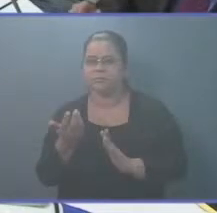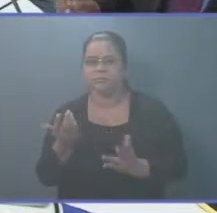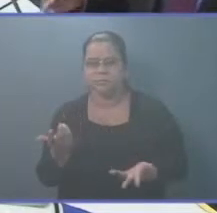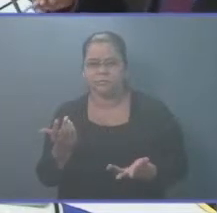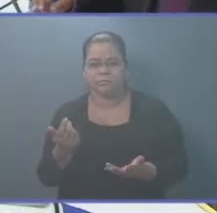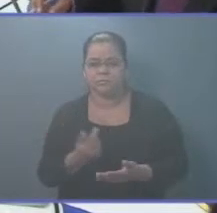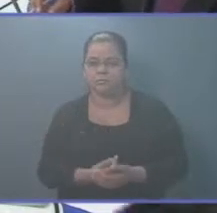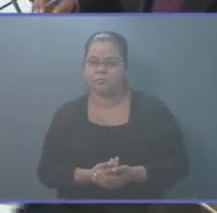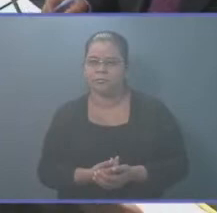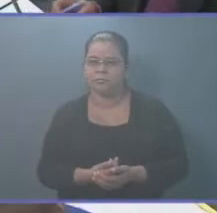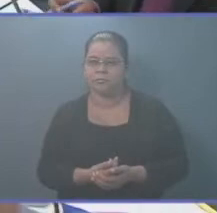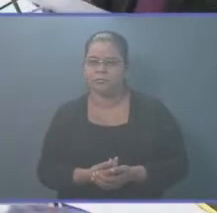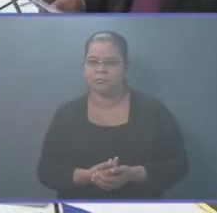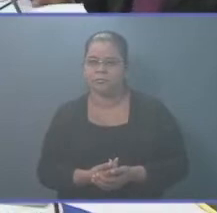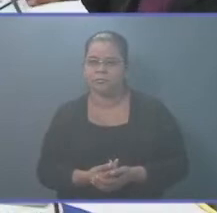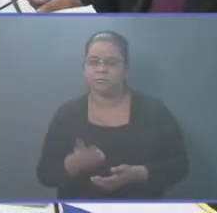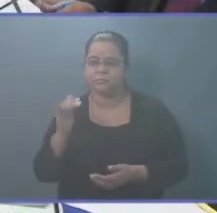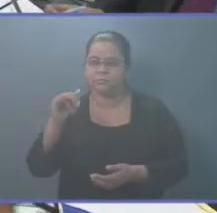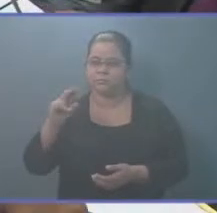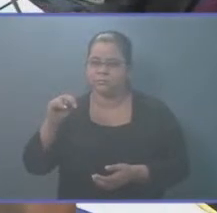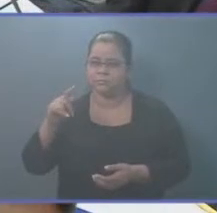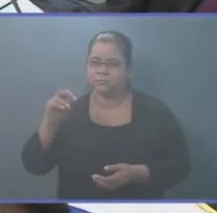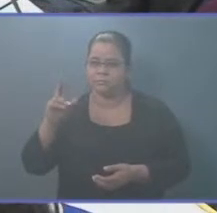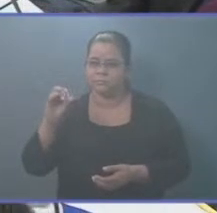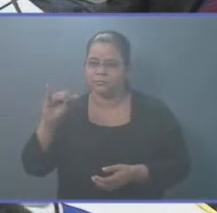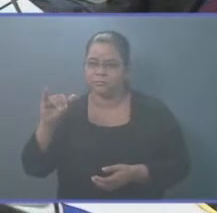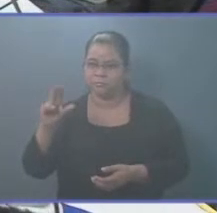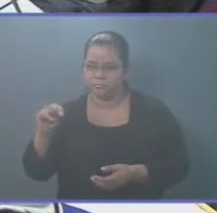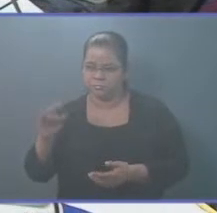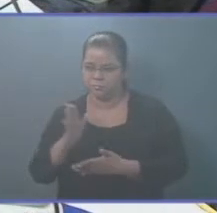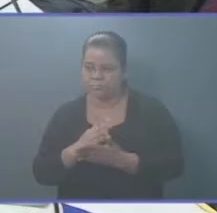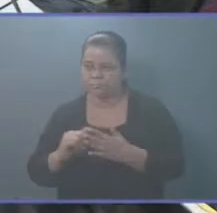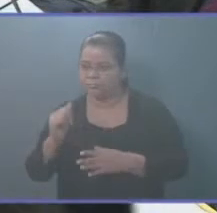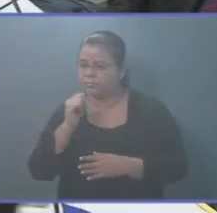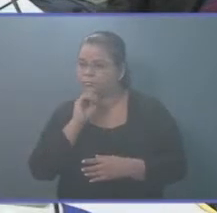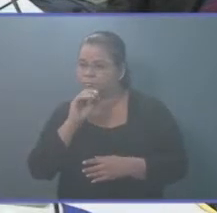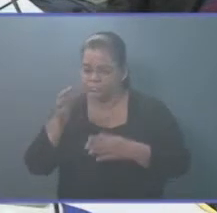hay una sentencia, podemos decir, de juez,